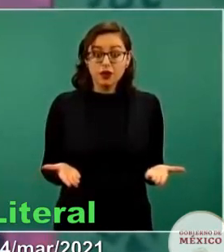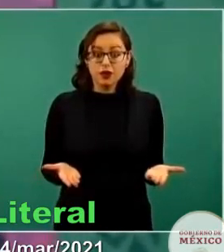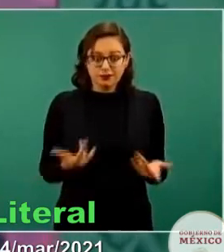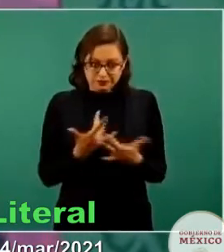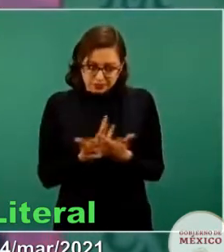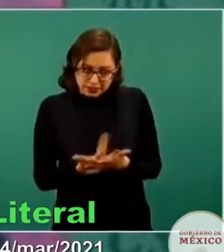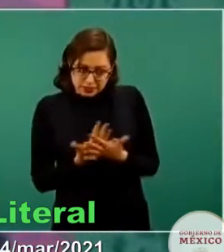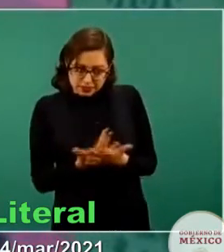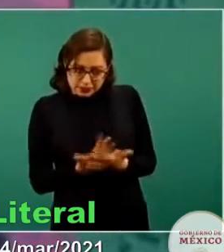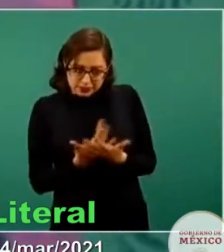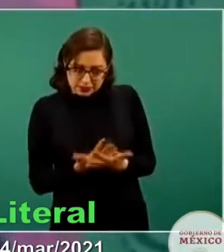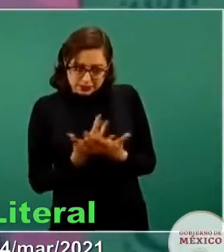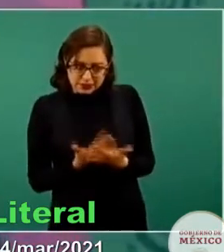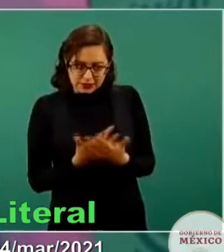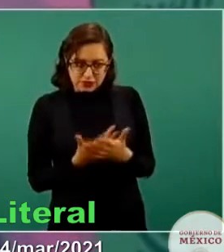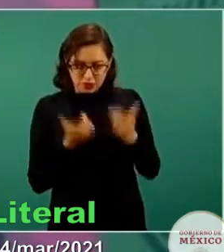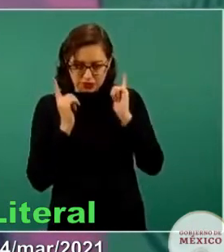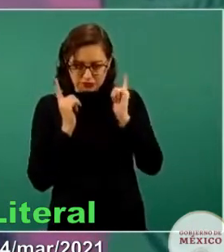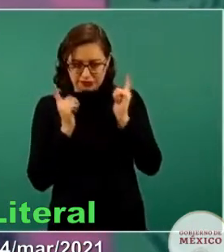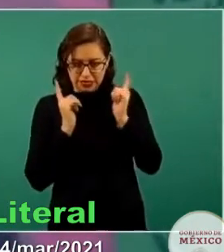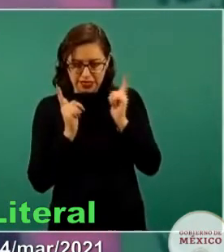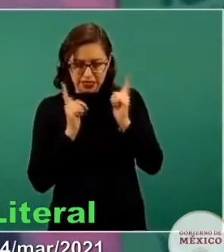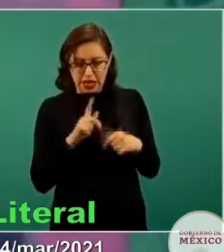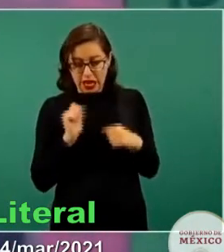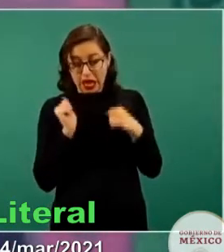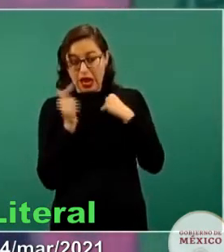es tener